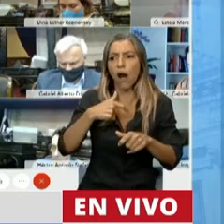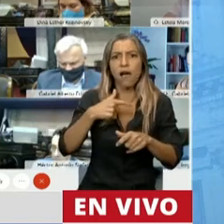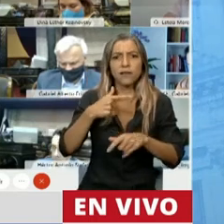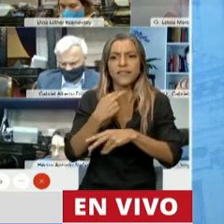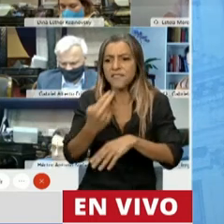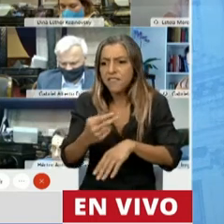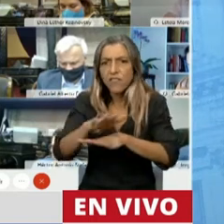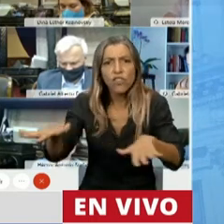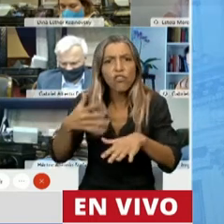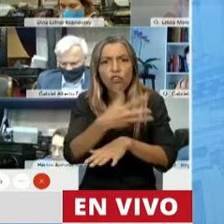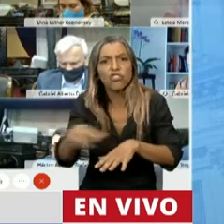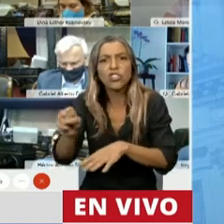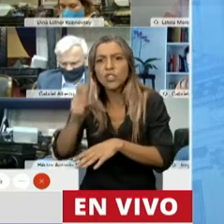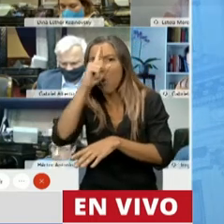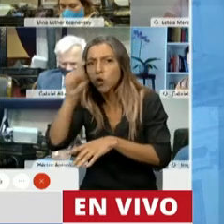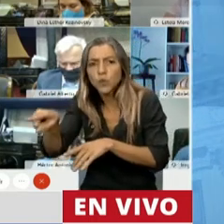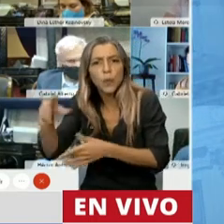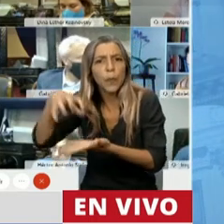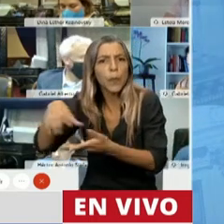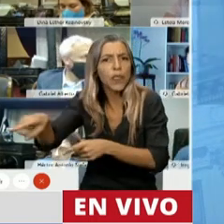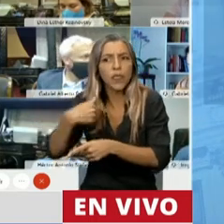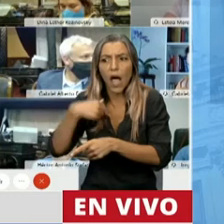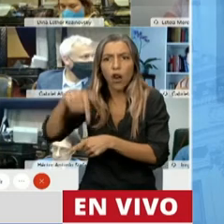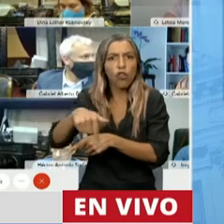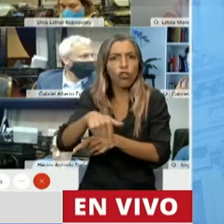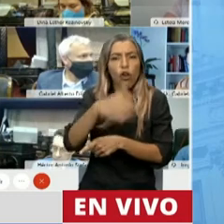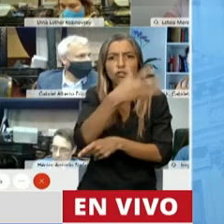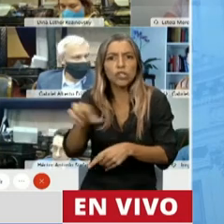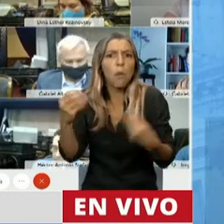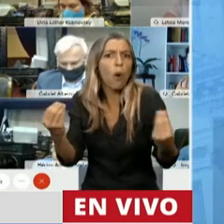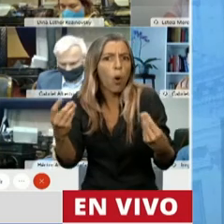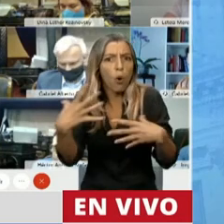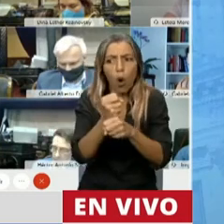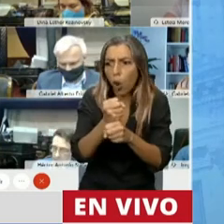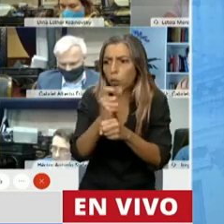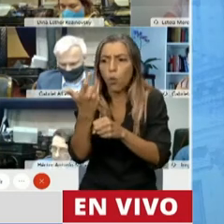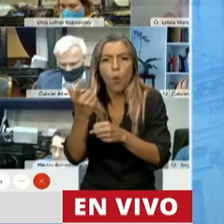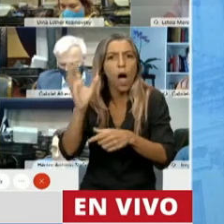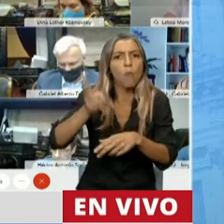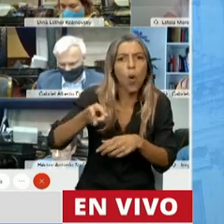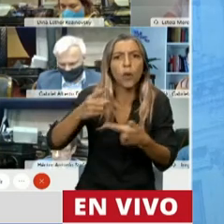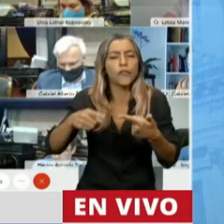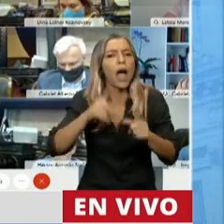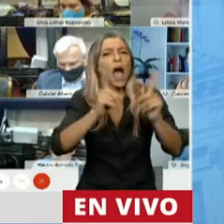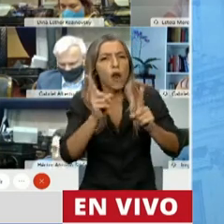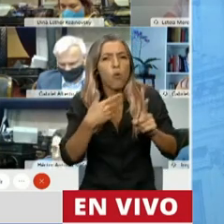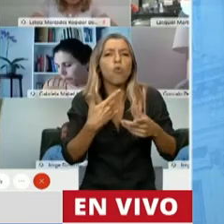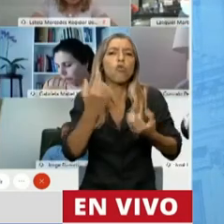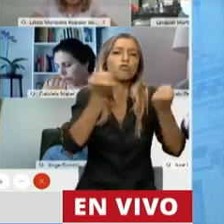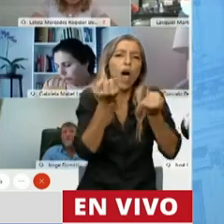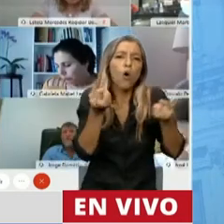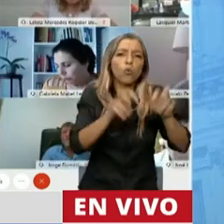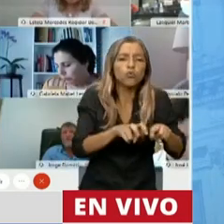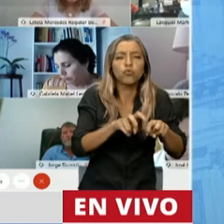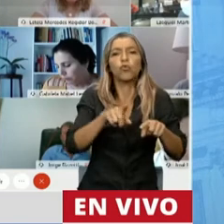demás. Hoy todas esas personas no los están pudiendo hacer. Algunos han hecho telemedicina, otros han viajado en auto y demás, pero hoy no lo están